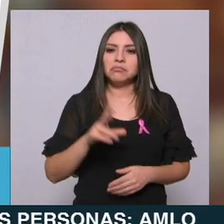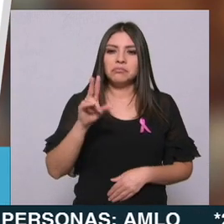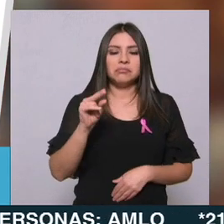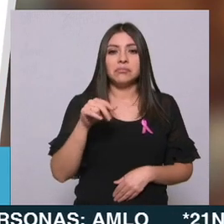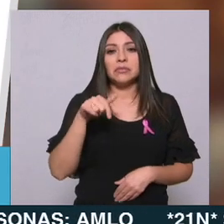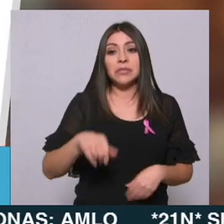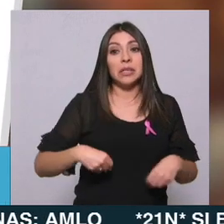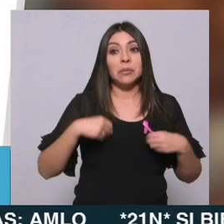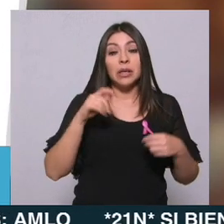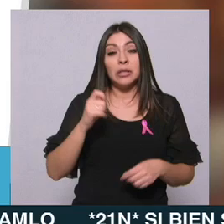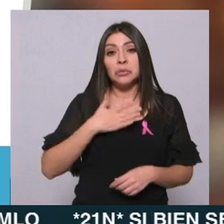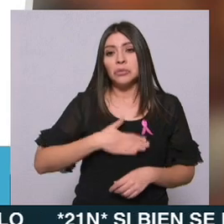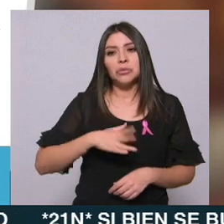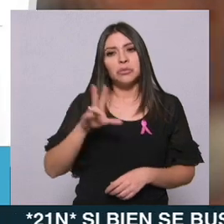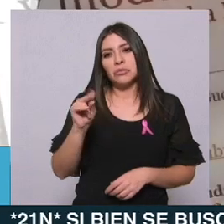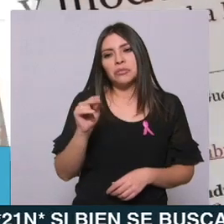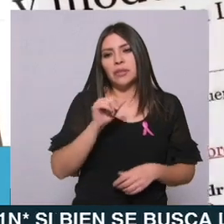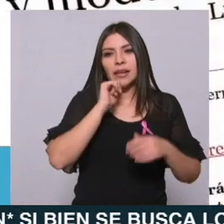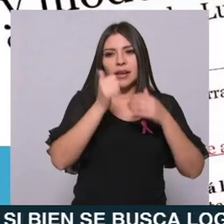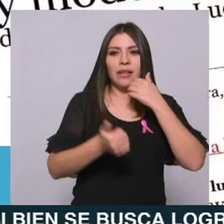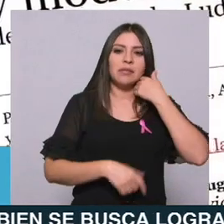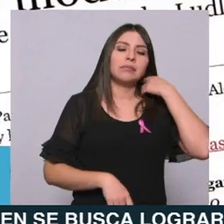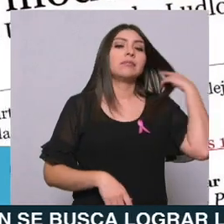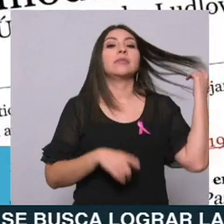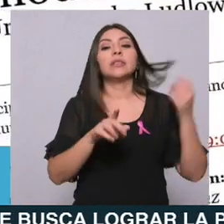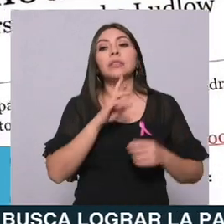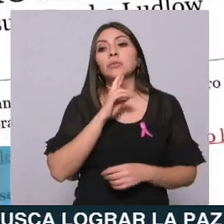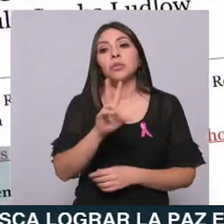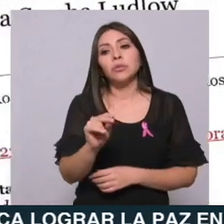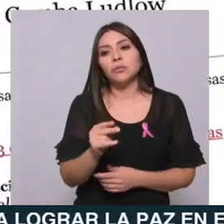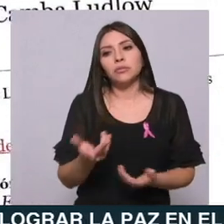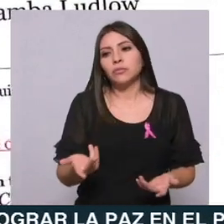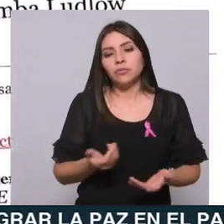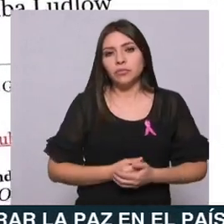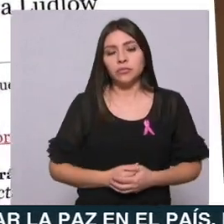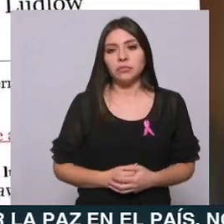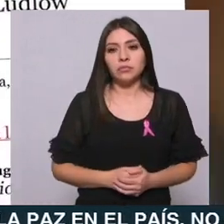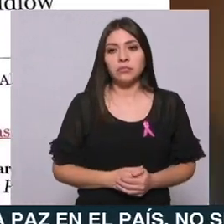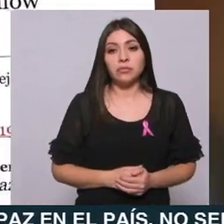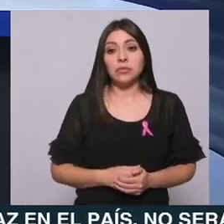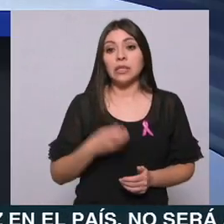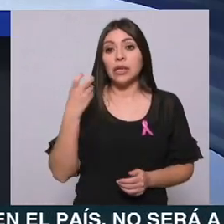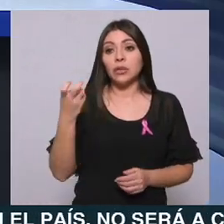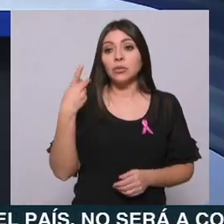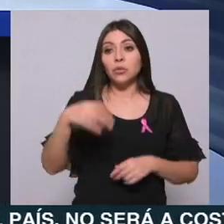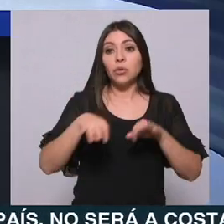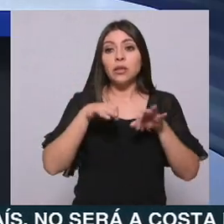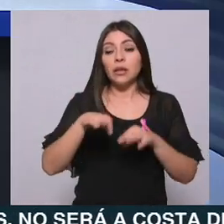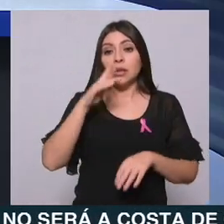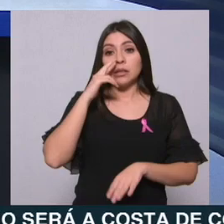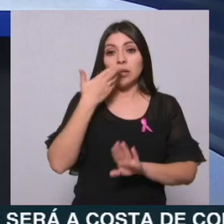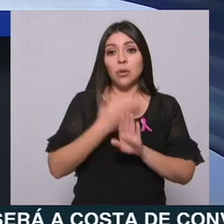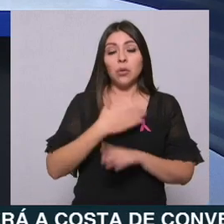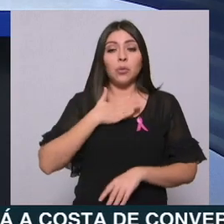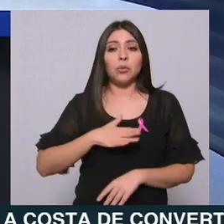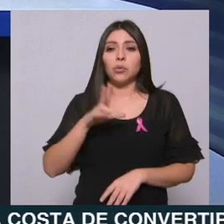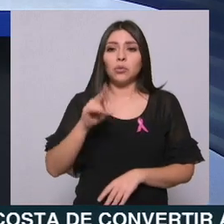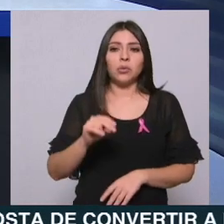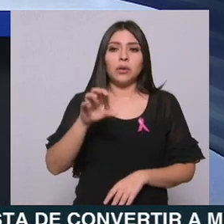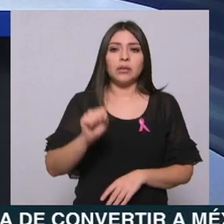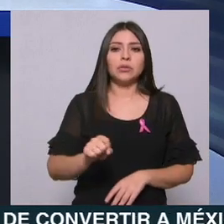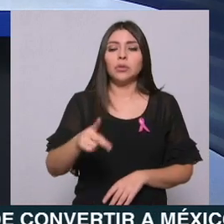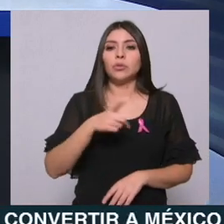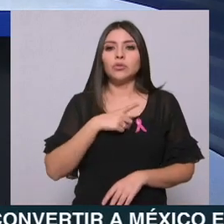Entonces es justo la respuesta es no. Es que no era su función ser justa. Ajá. ¿Cuál era? Tenía una